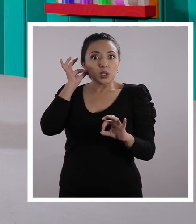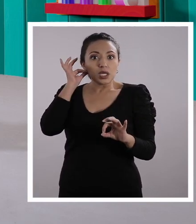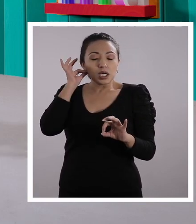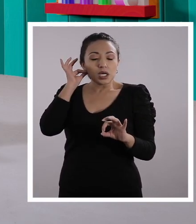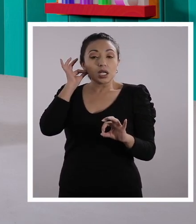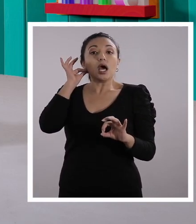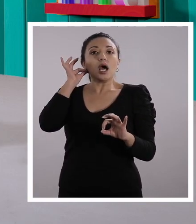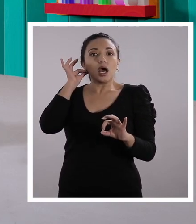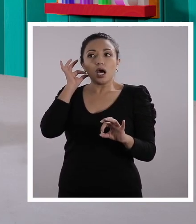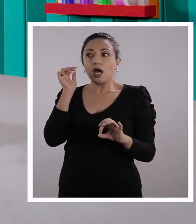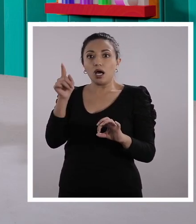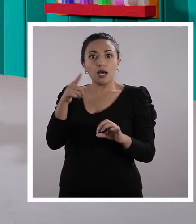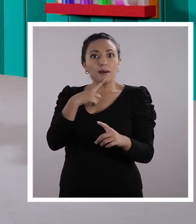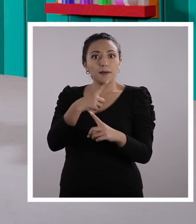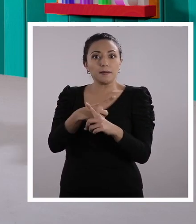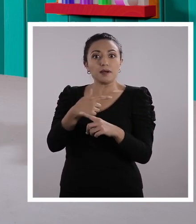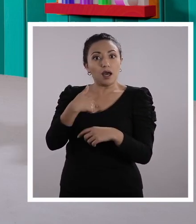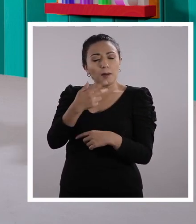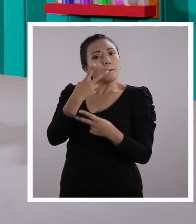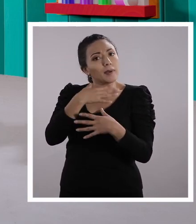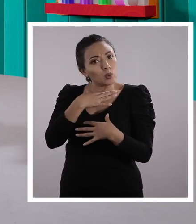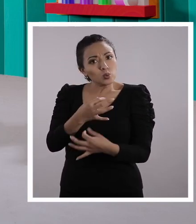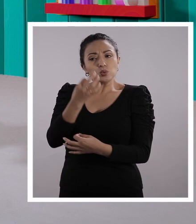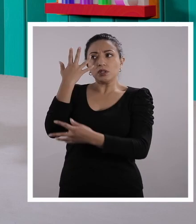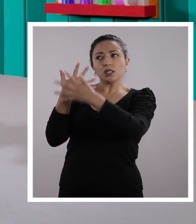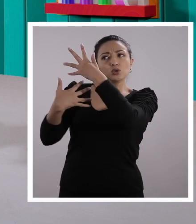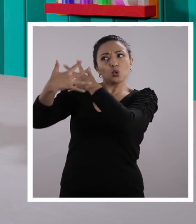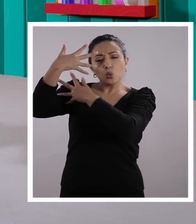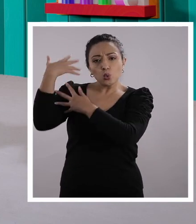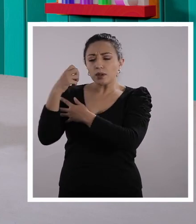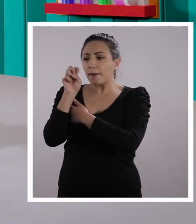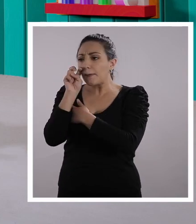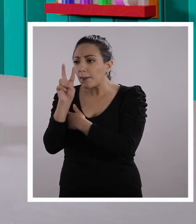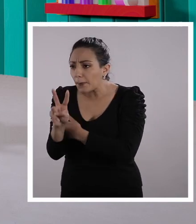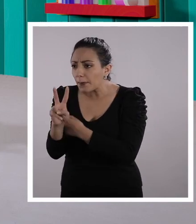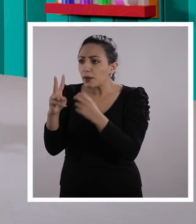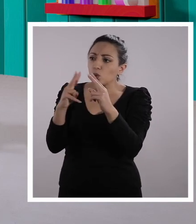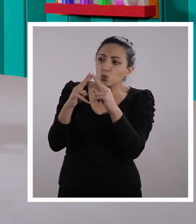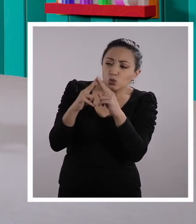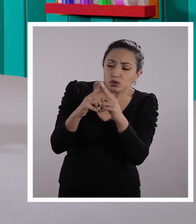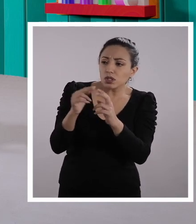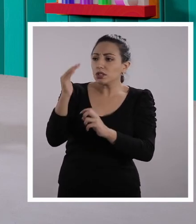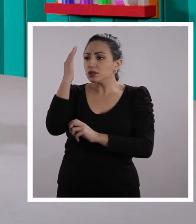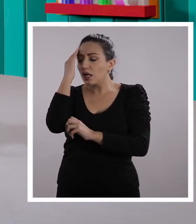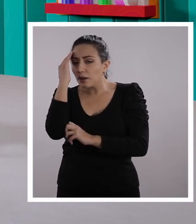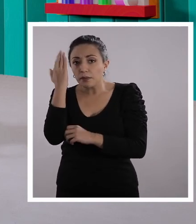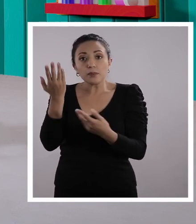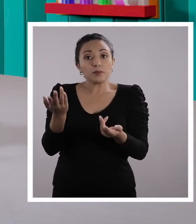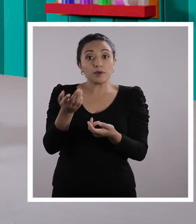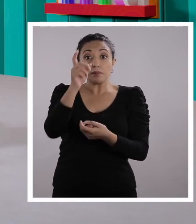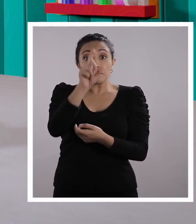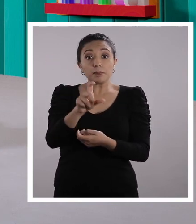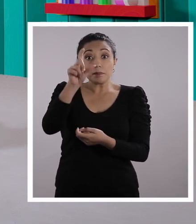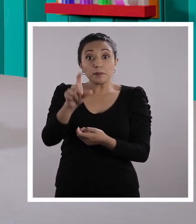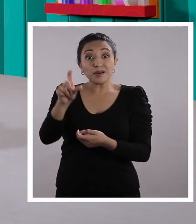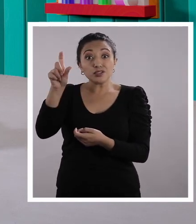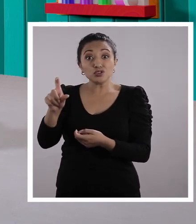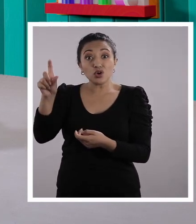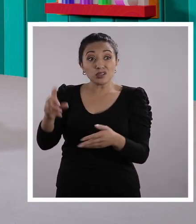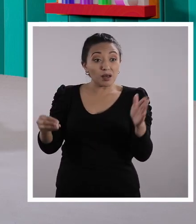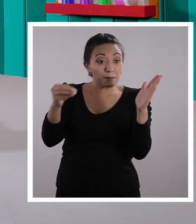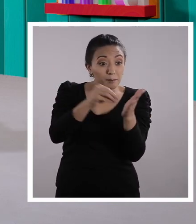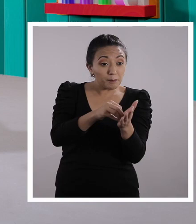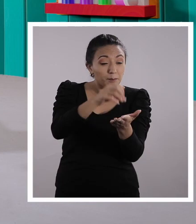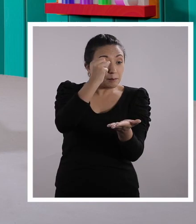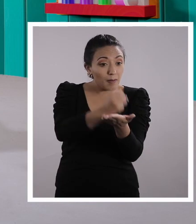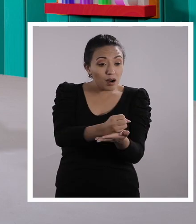se dan cuenta porque me fascina la historia tener en cuenta estos personajes que nos han llenado la historia